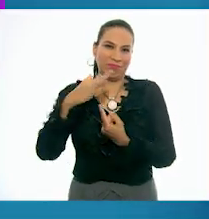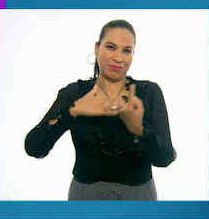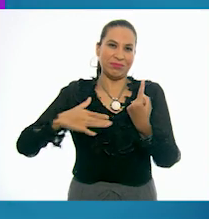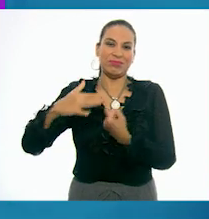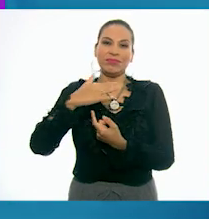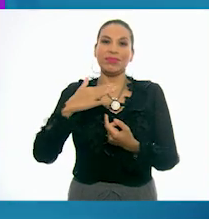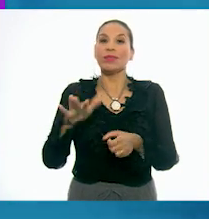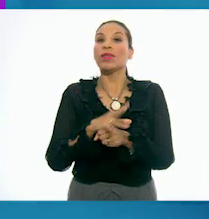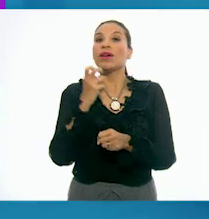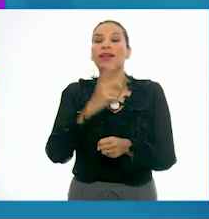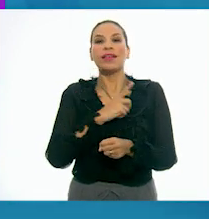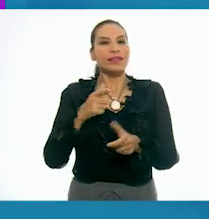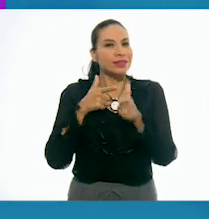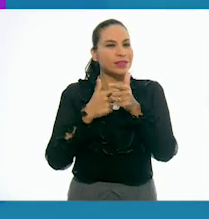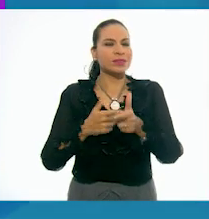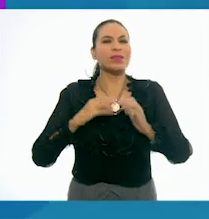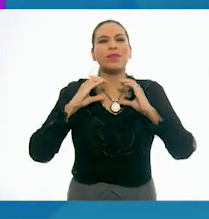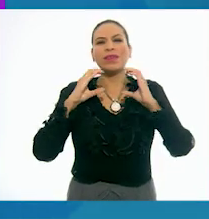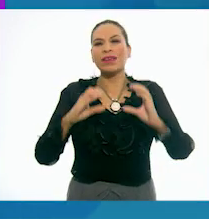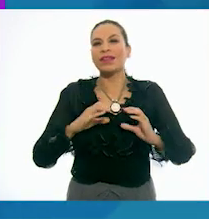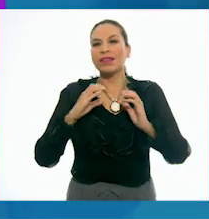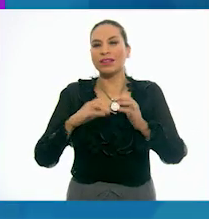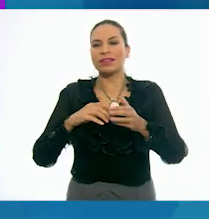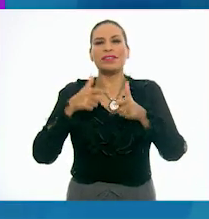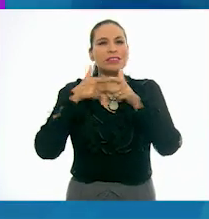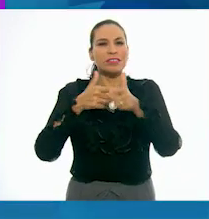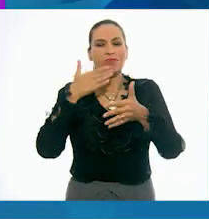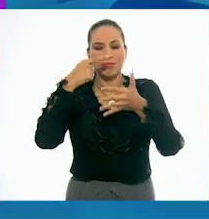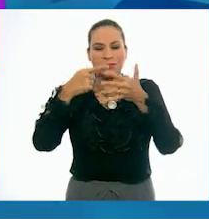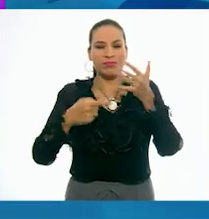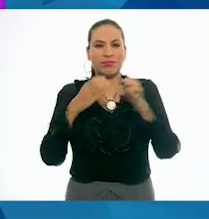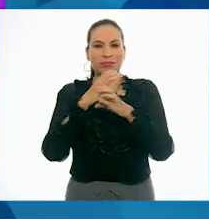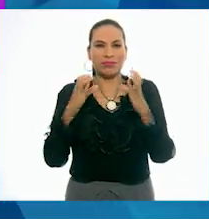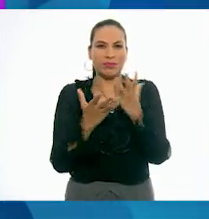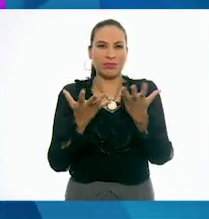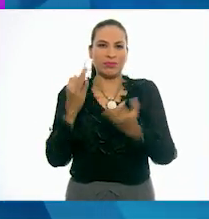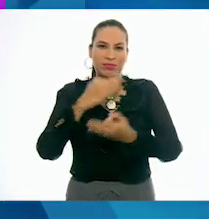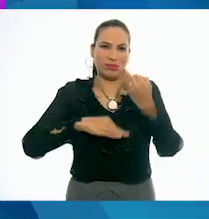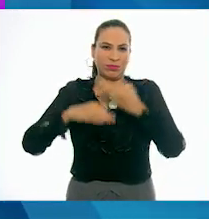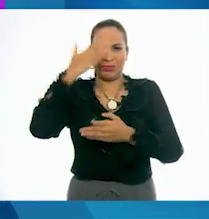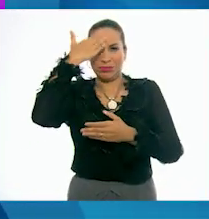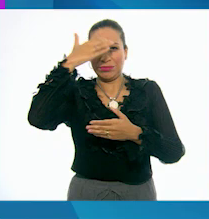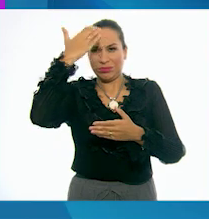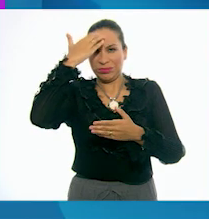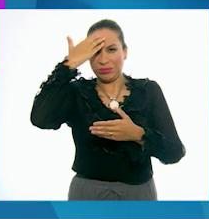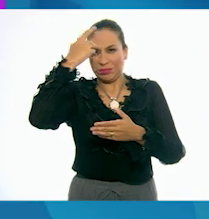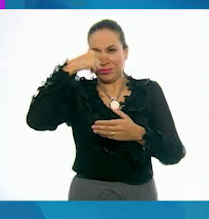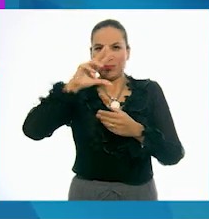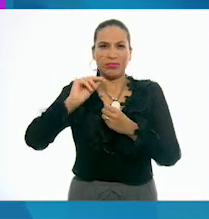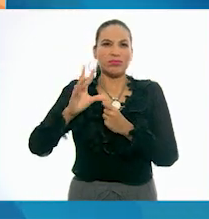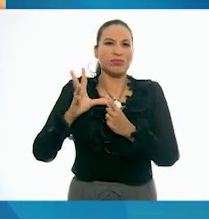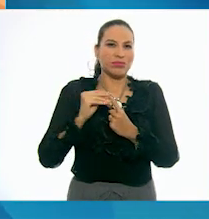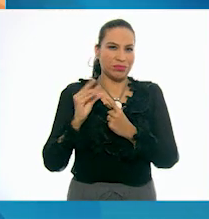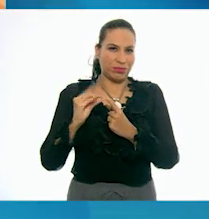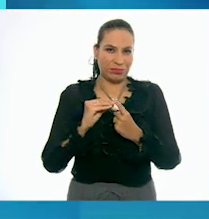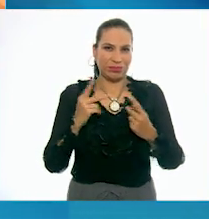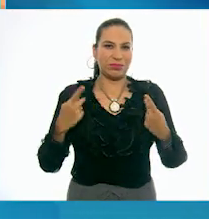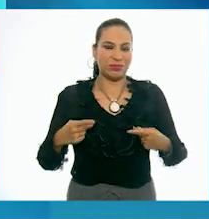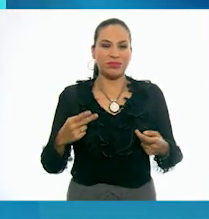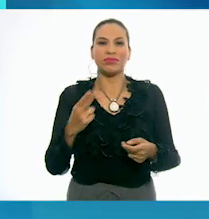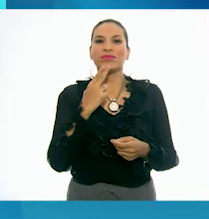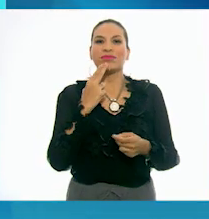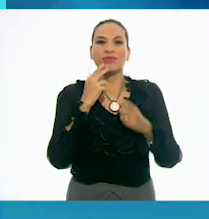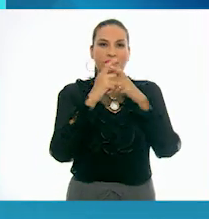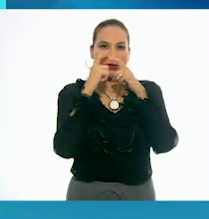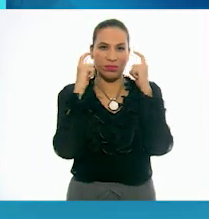personas. Por eso hay que continuar cuidándonos siguiendo las buenas prácticas que ya todos conocemos para evitar contagiarnos.